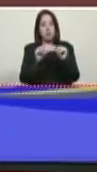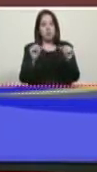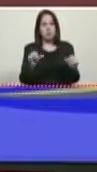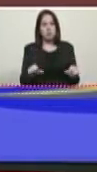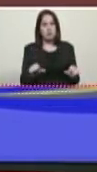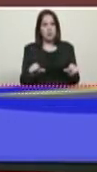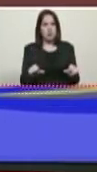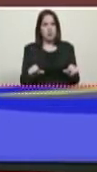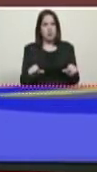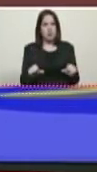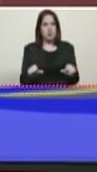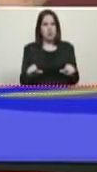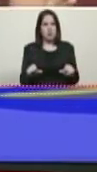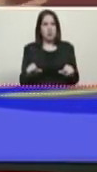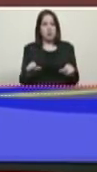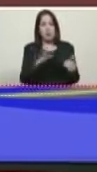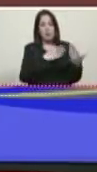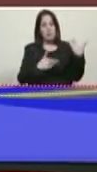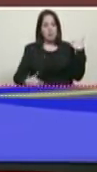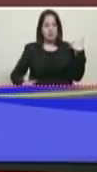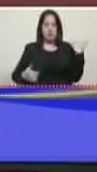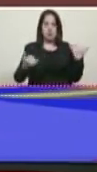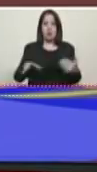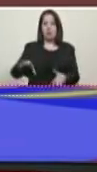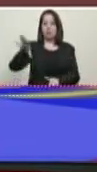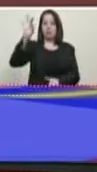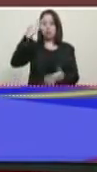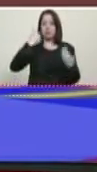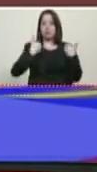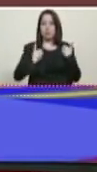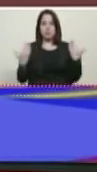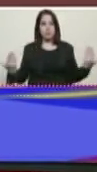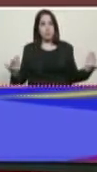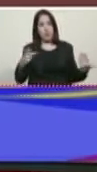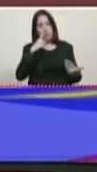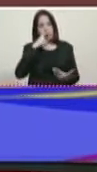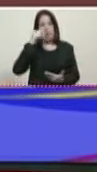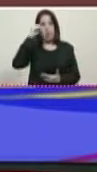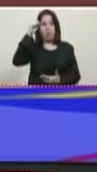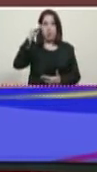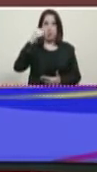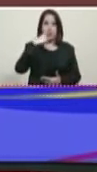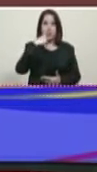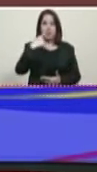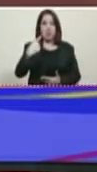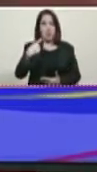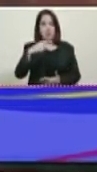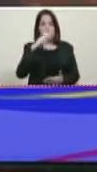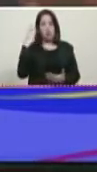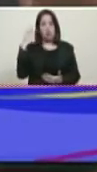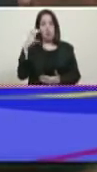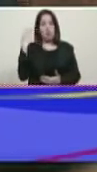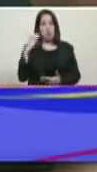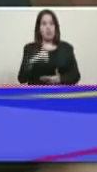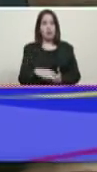a don presidente un presidente maduro como me dicen por ella por colombia